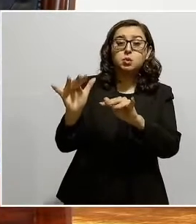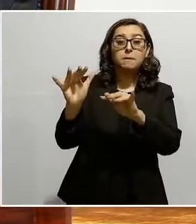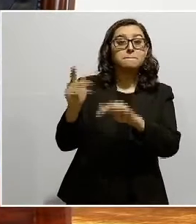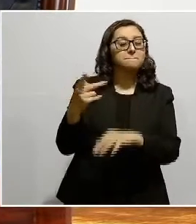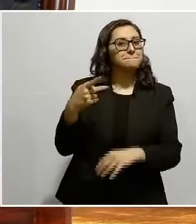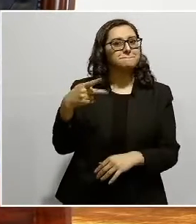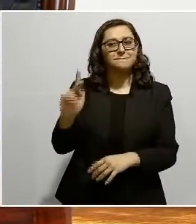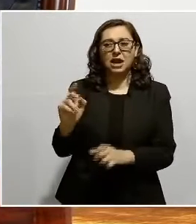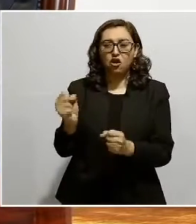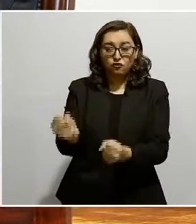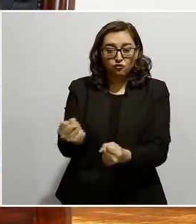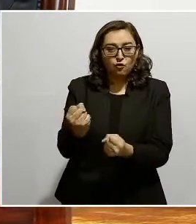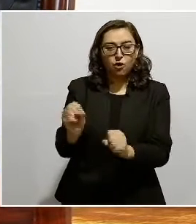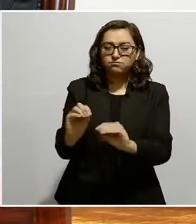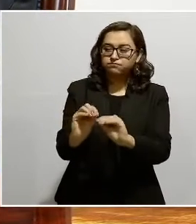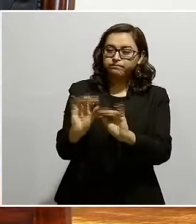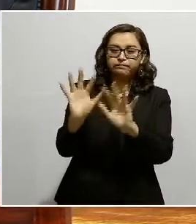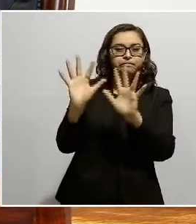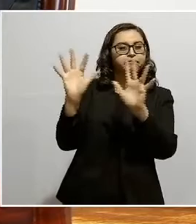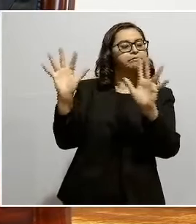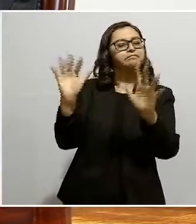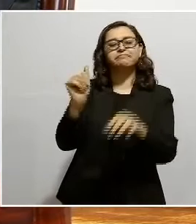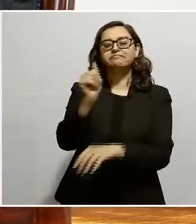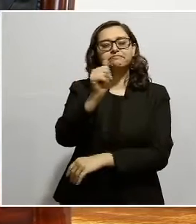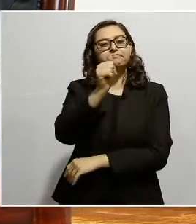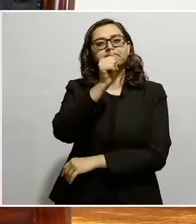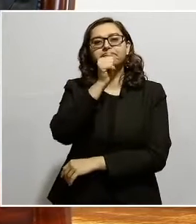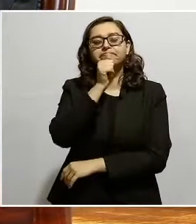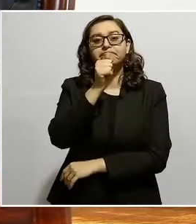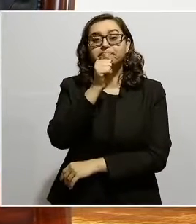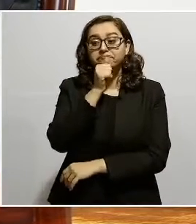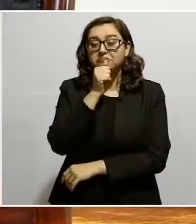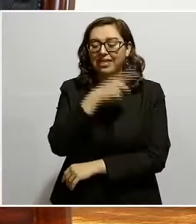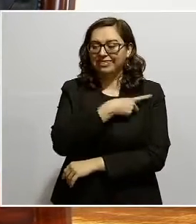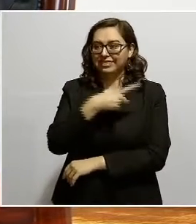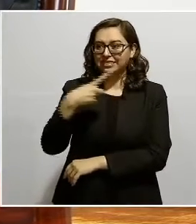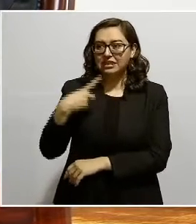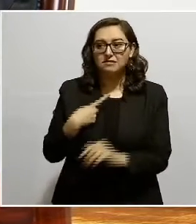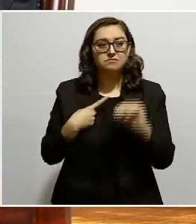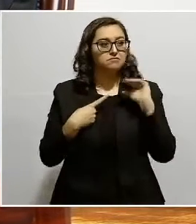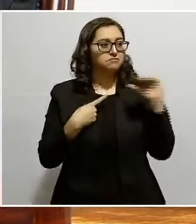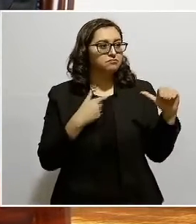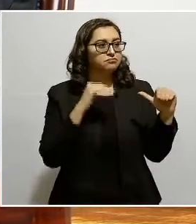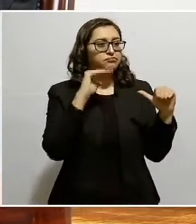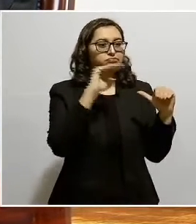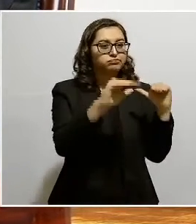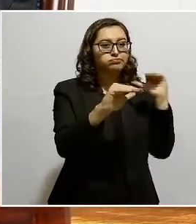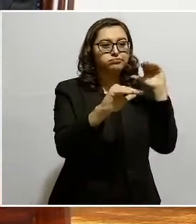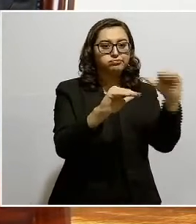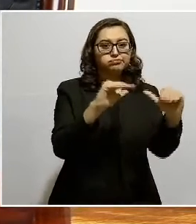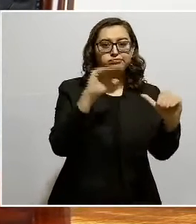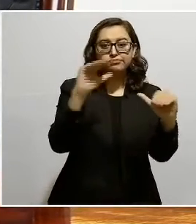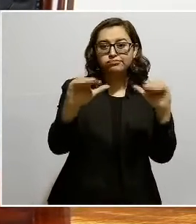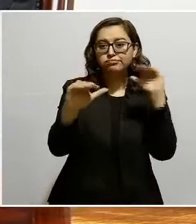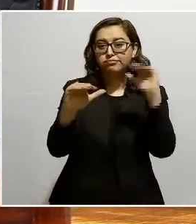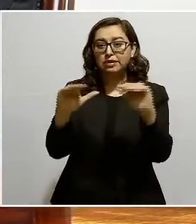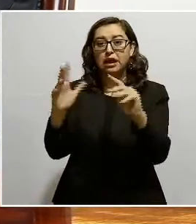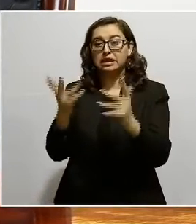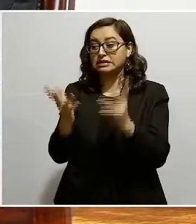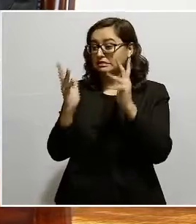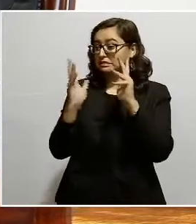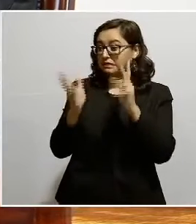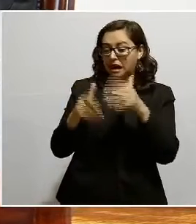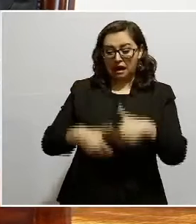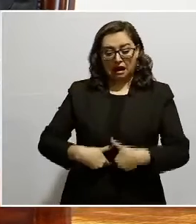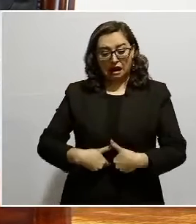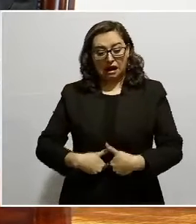que necesito para decir de pueblo en pueblo que ya no hay tuberculosis producida por hambre,